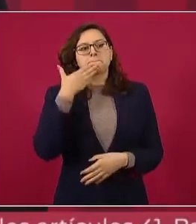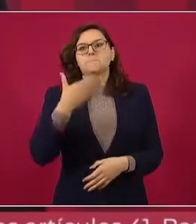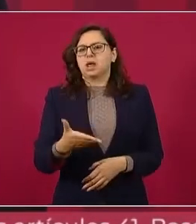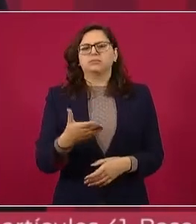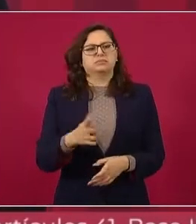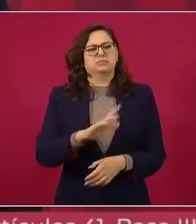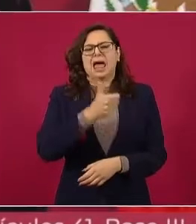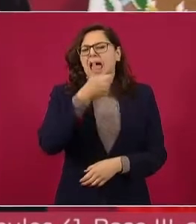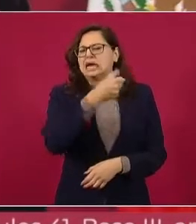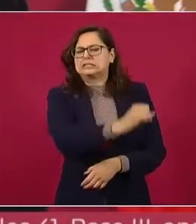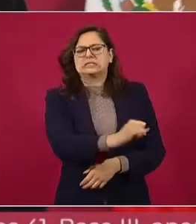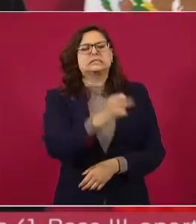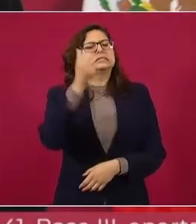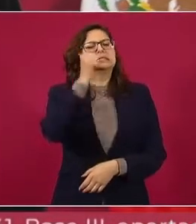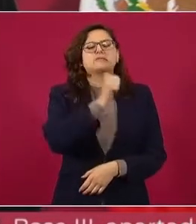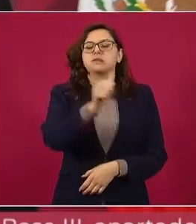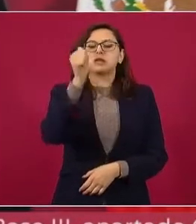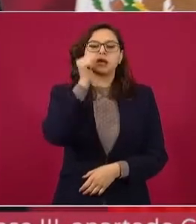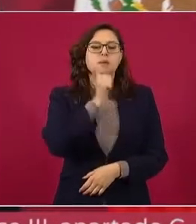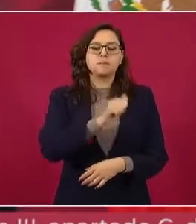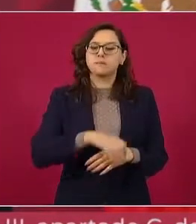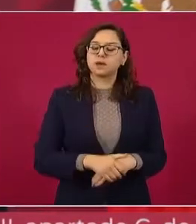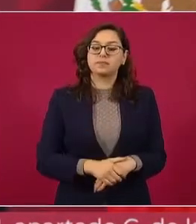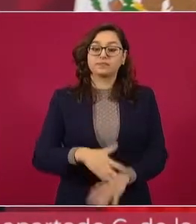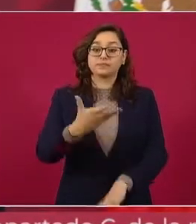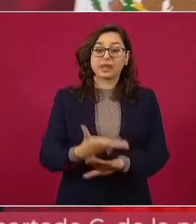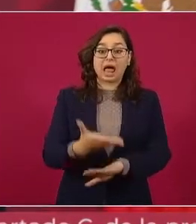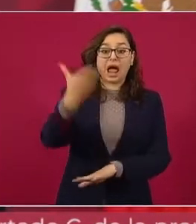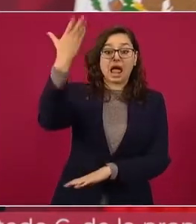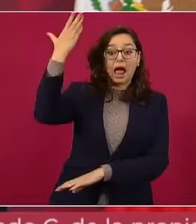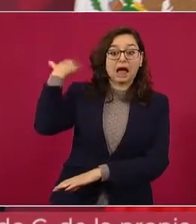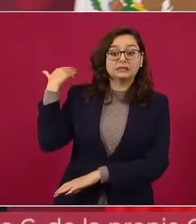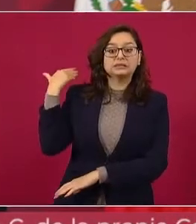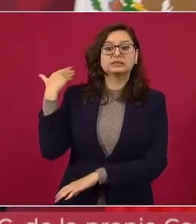molestaba muchísimo cuando